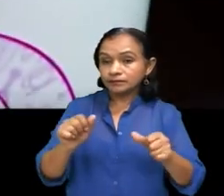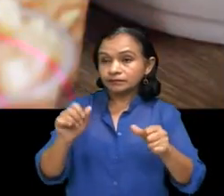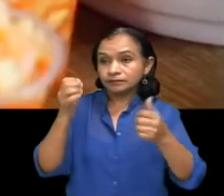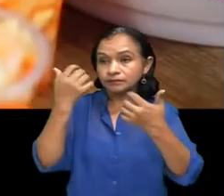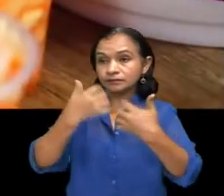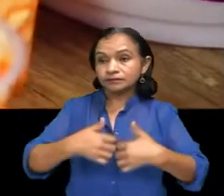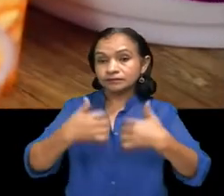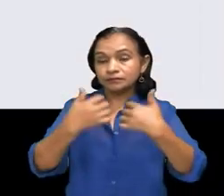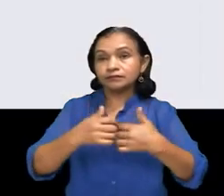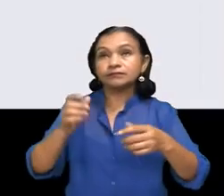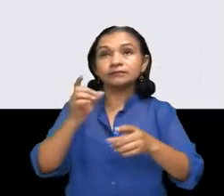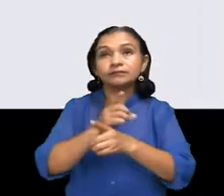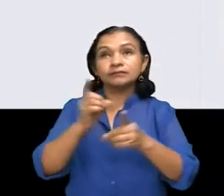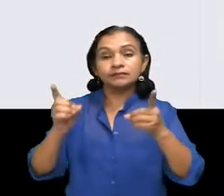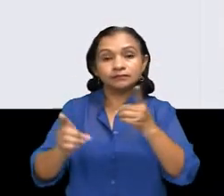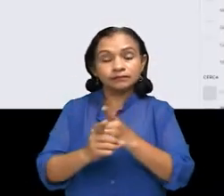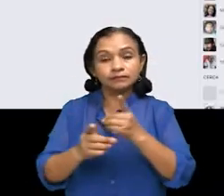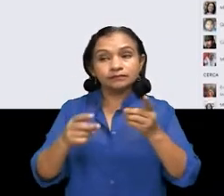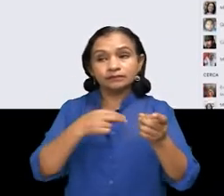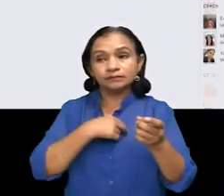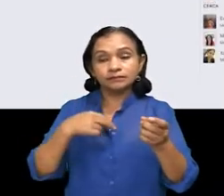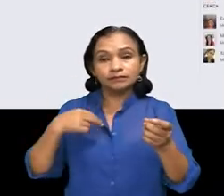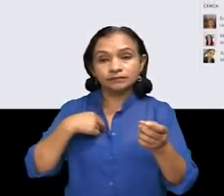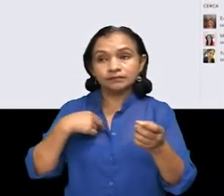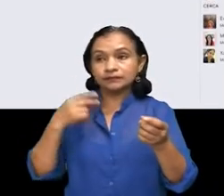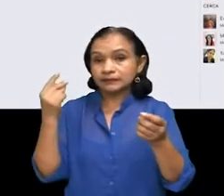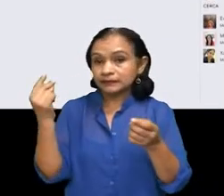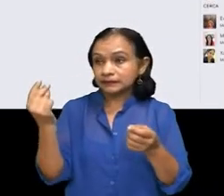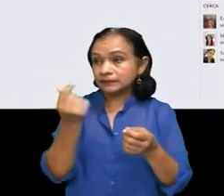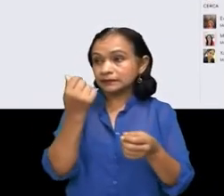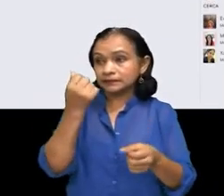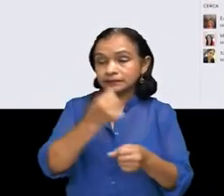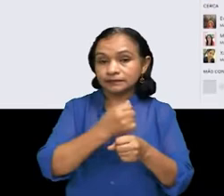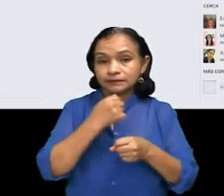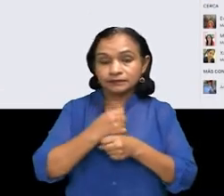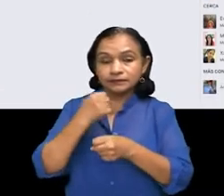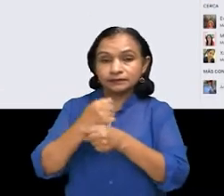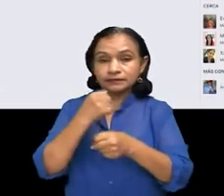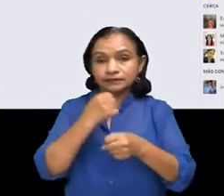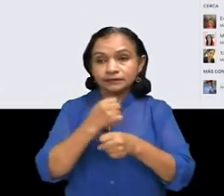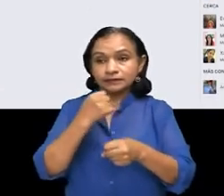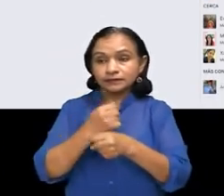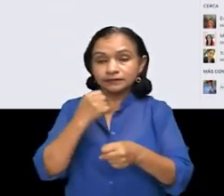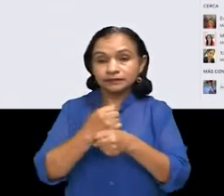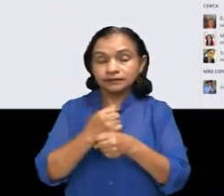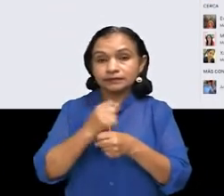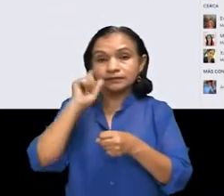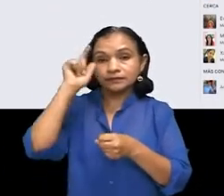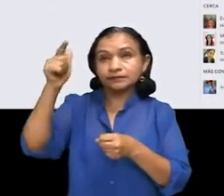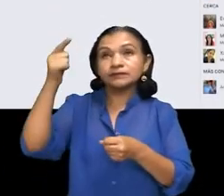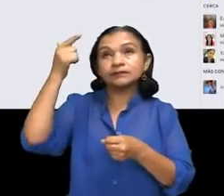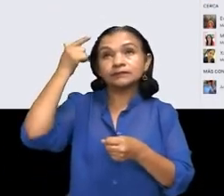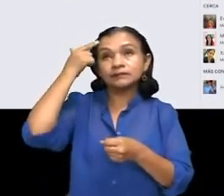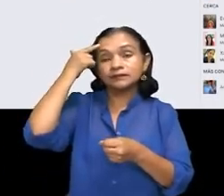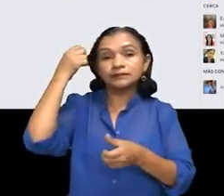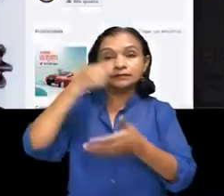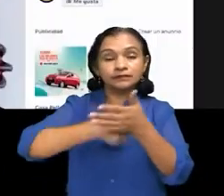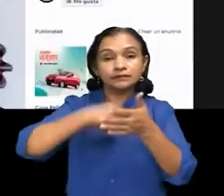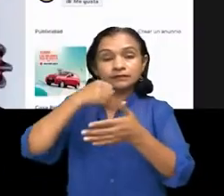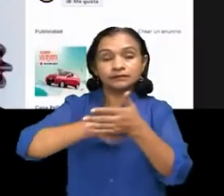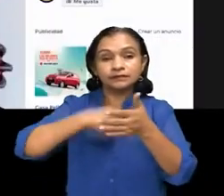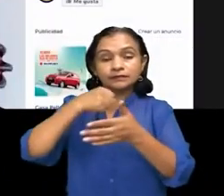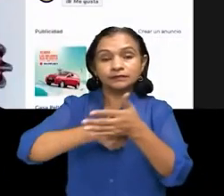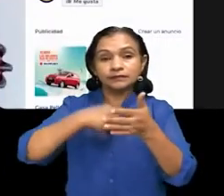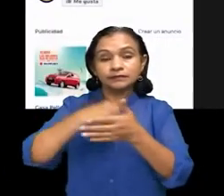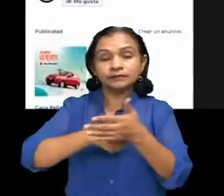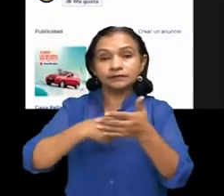empresas deben cumplir varios requisitos y la agilización de estos procesos en las instituciones gubernamentales fortalece el